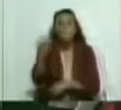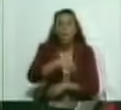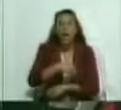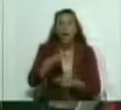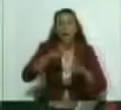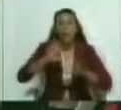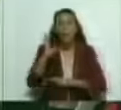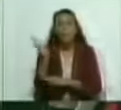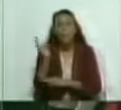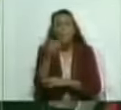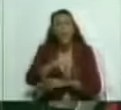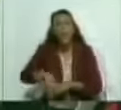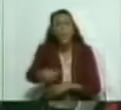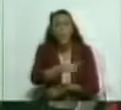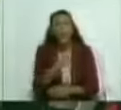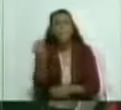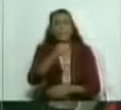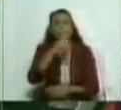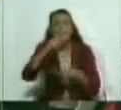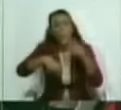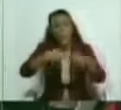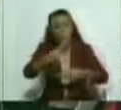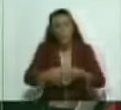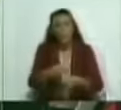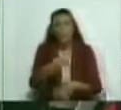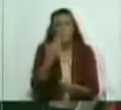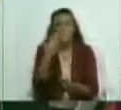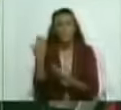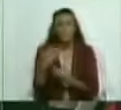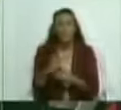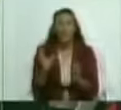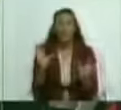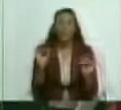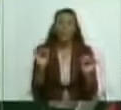la sede del Consejo Nacional Electoral para llevarles a ustedes mayor información. Con esto despedimos el contacto.